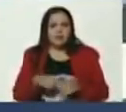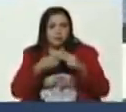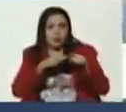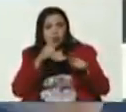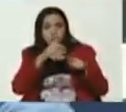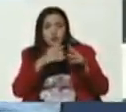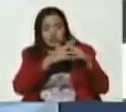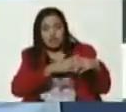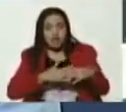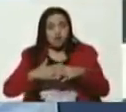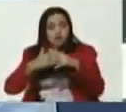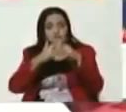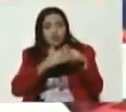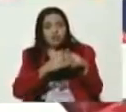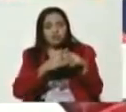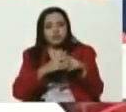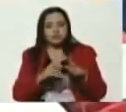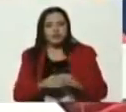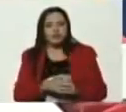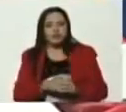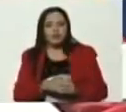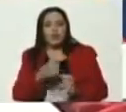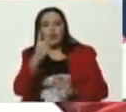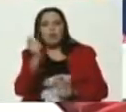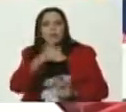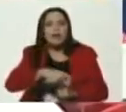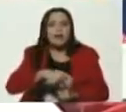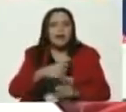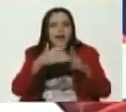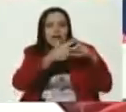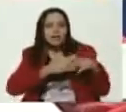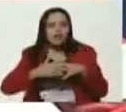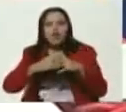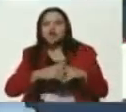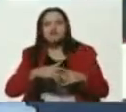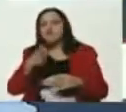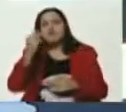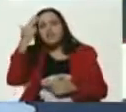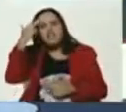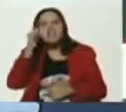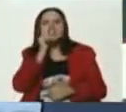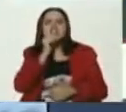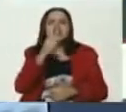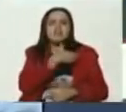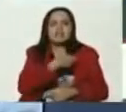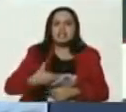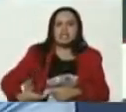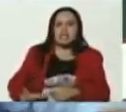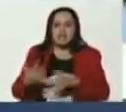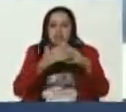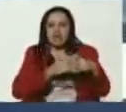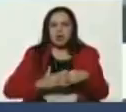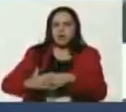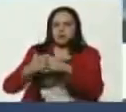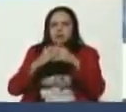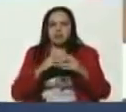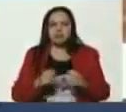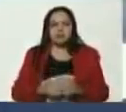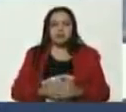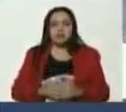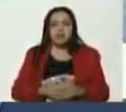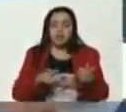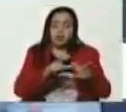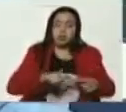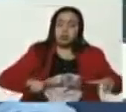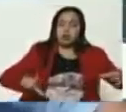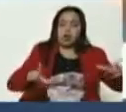pasó el mundo más de un mes sin saber quién había ganado la presidencia de la República. En la cuna de la libertad,